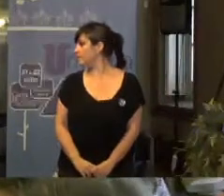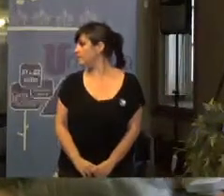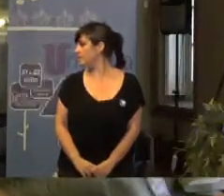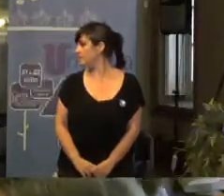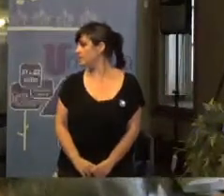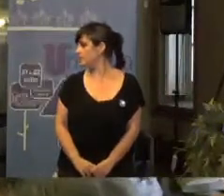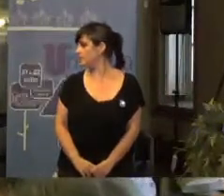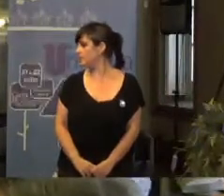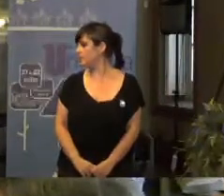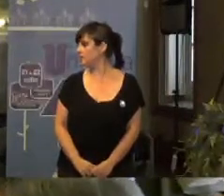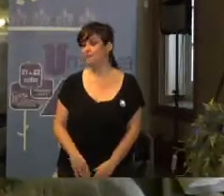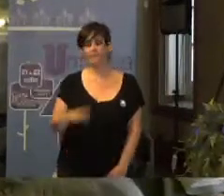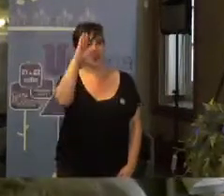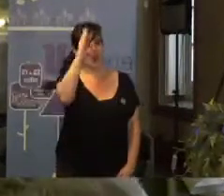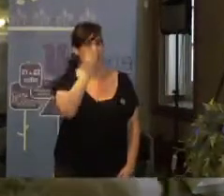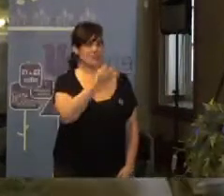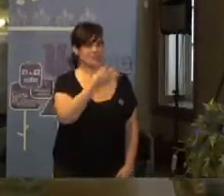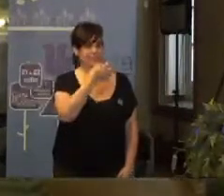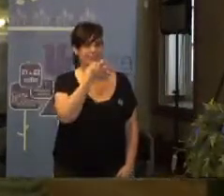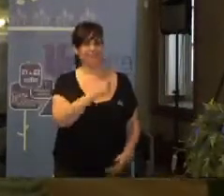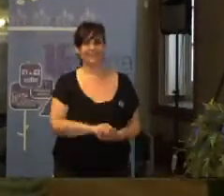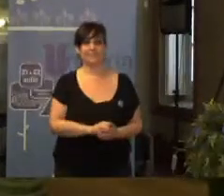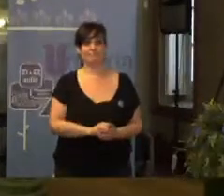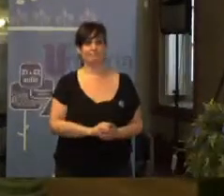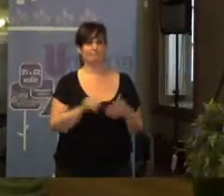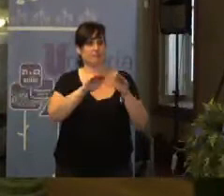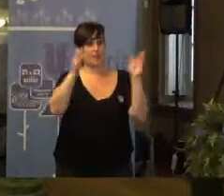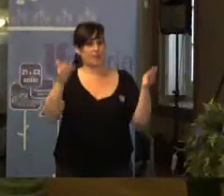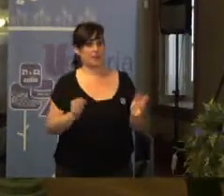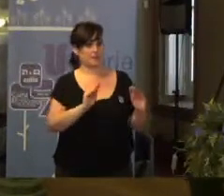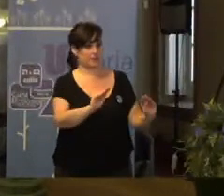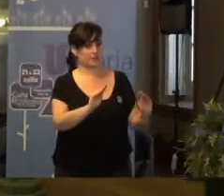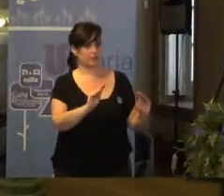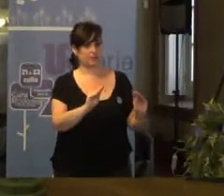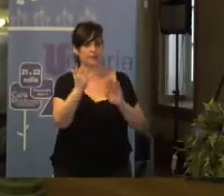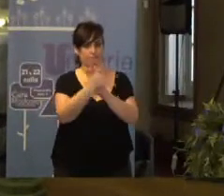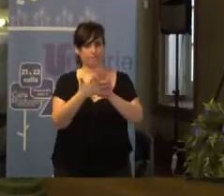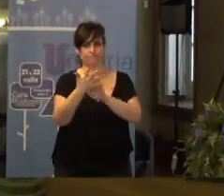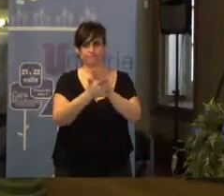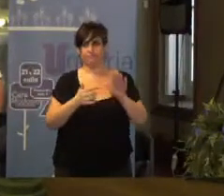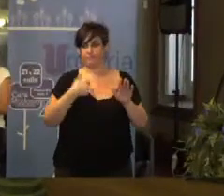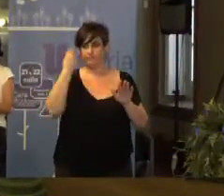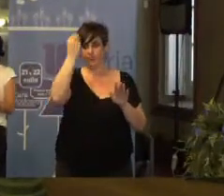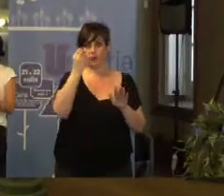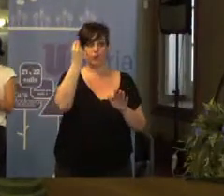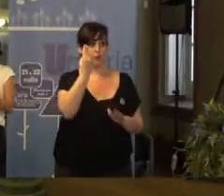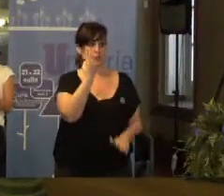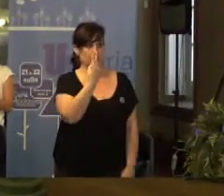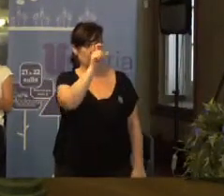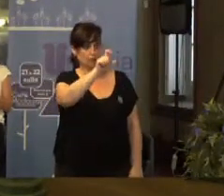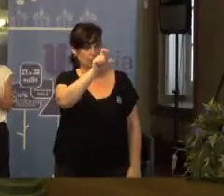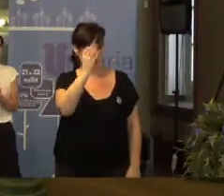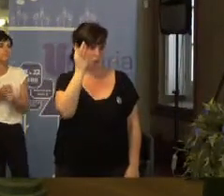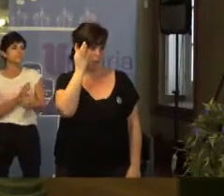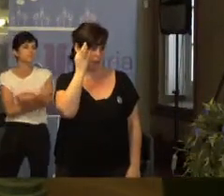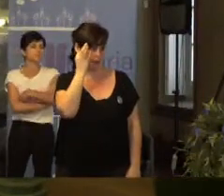xa temos. Hola, boas tardes. Se falou na mesa, por parte, creo que, de 2 das ponentes,